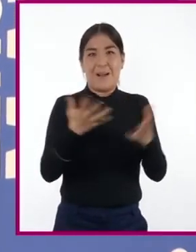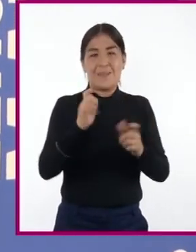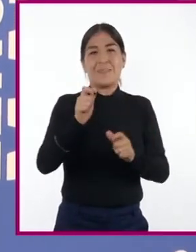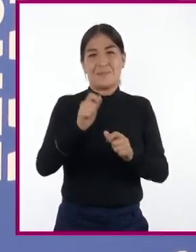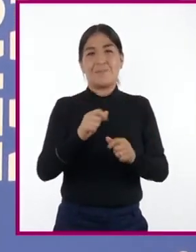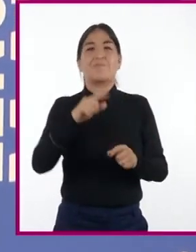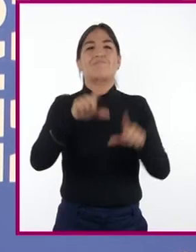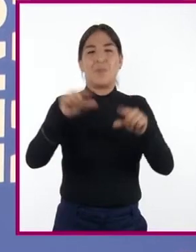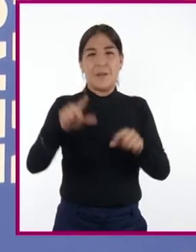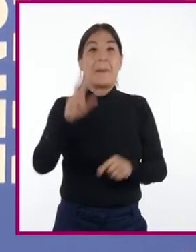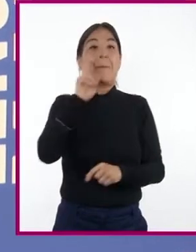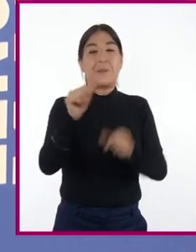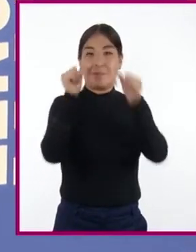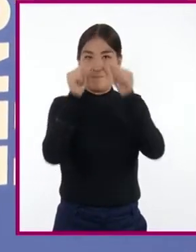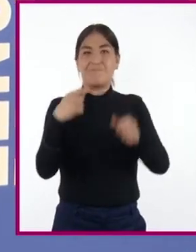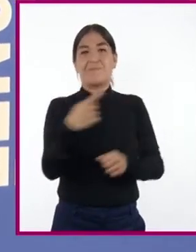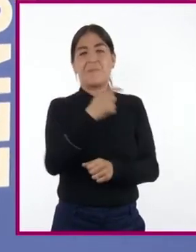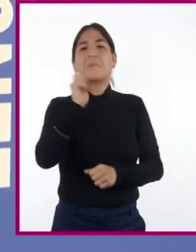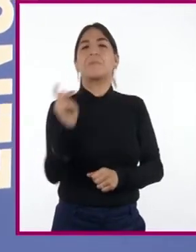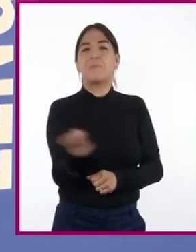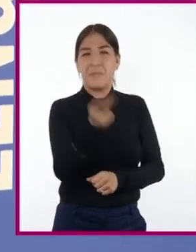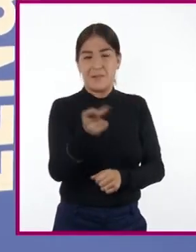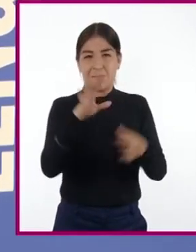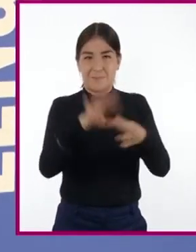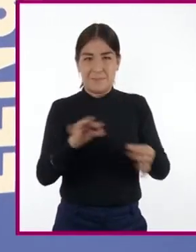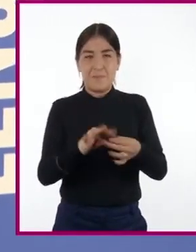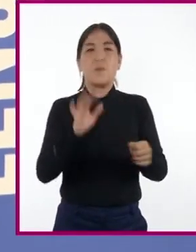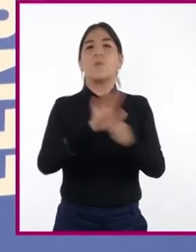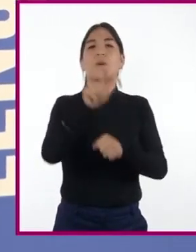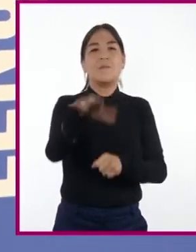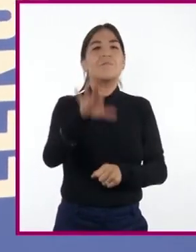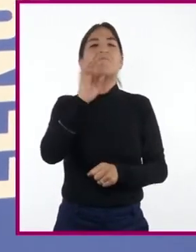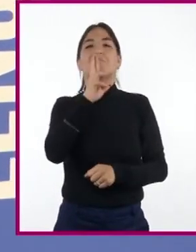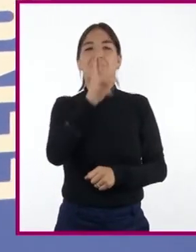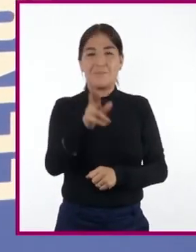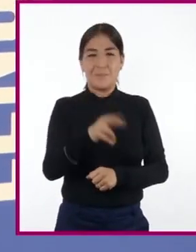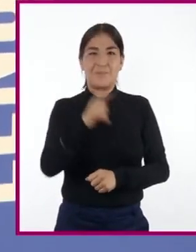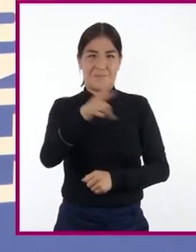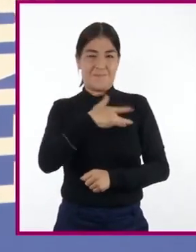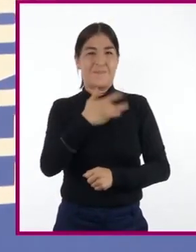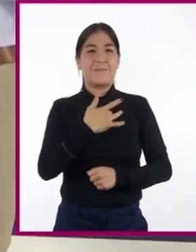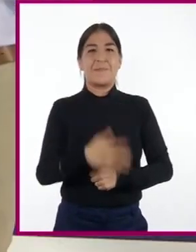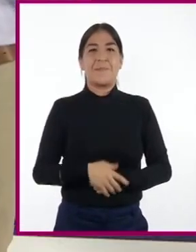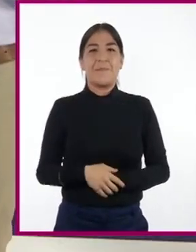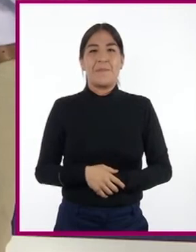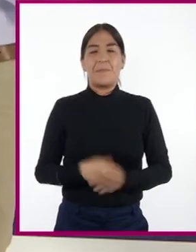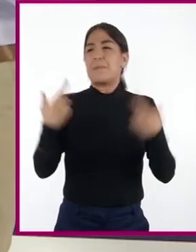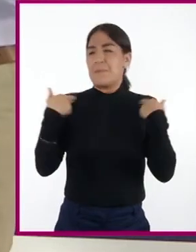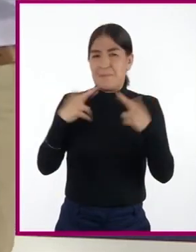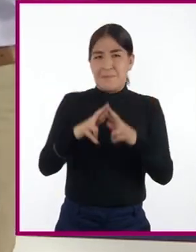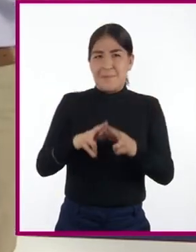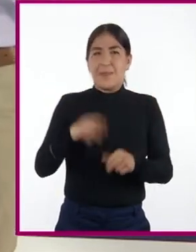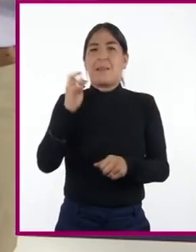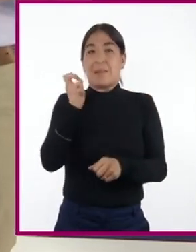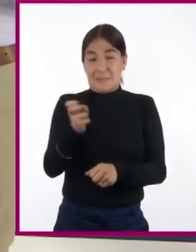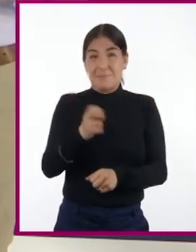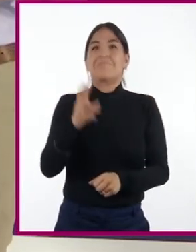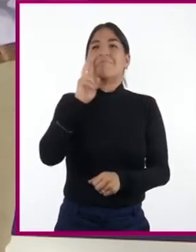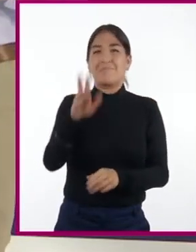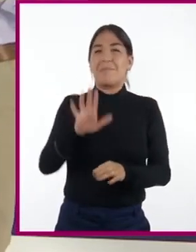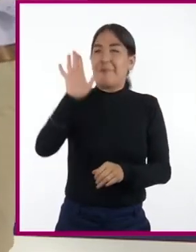gráficos, presten atención a las siguientes preguntas y seleccionen la respuesta que consideren adecuada. Profesor, esto